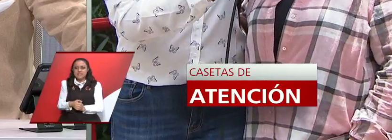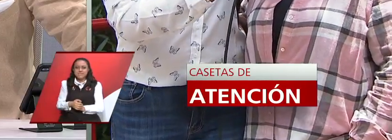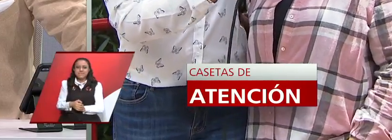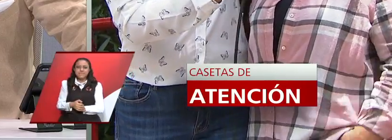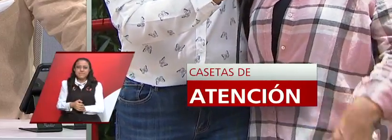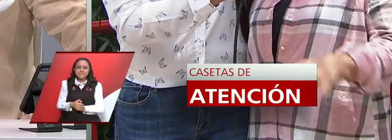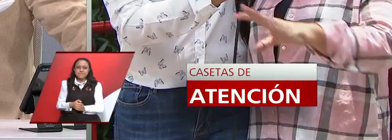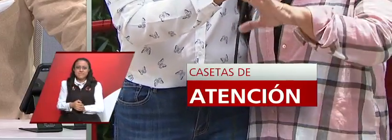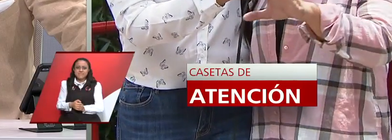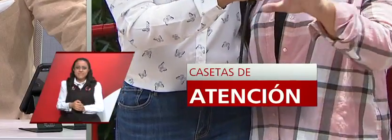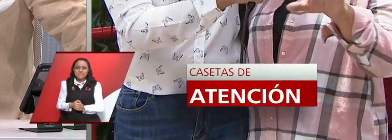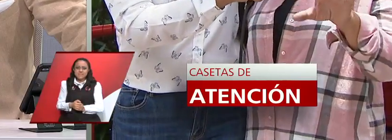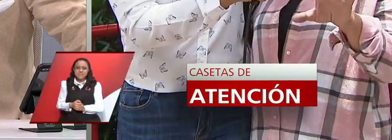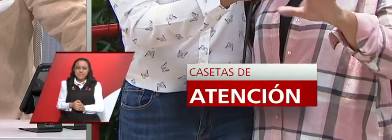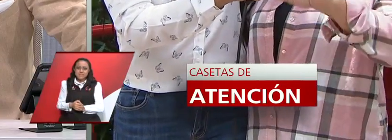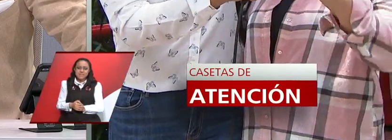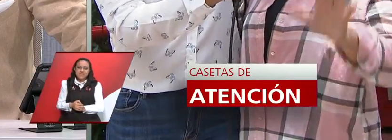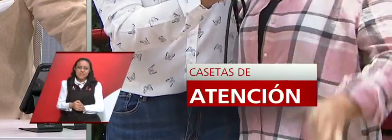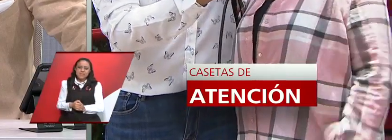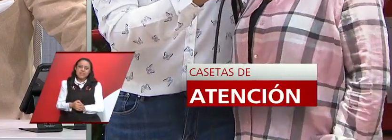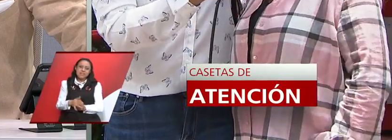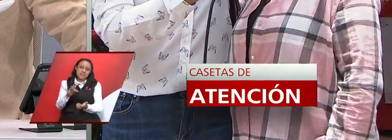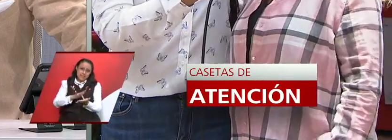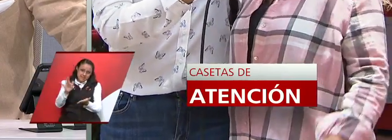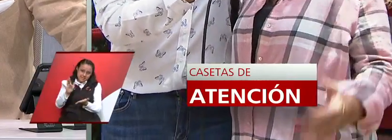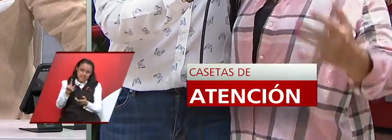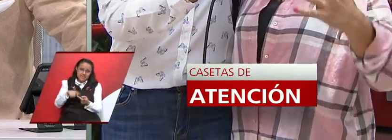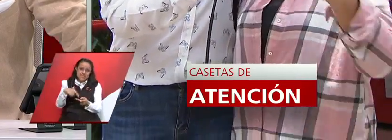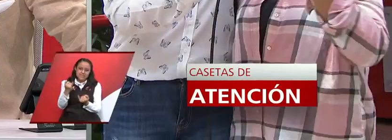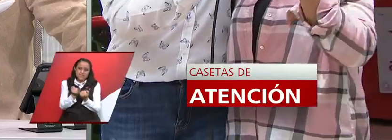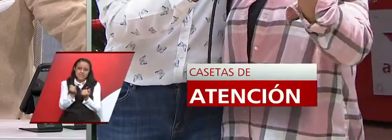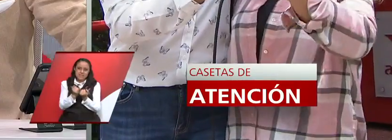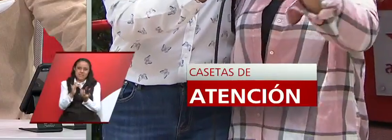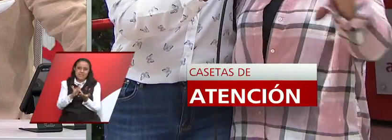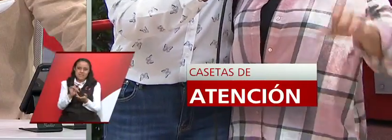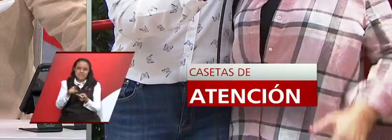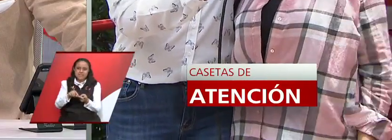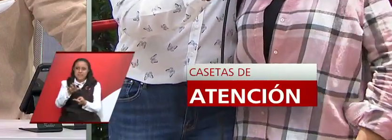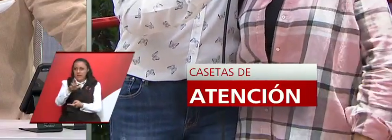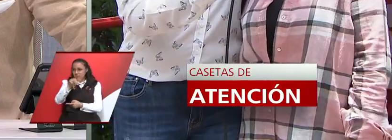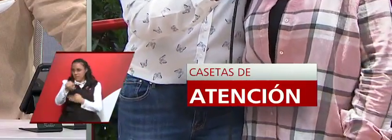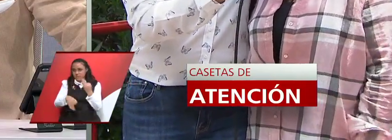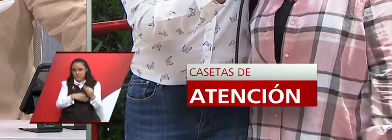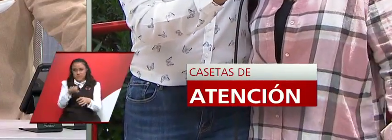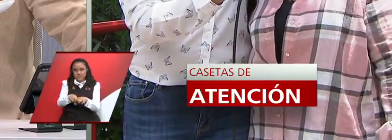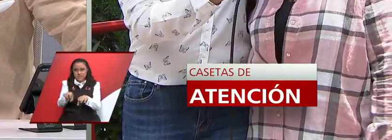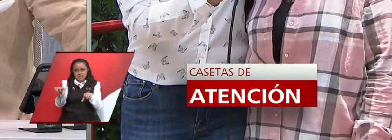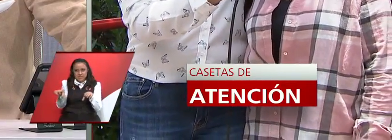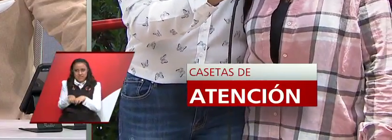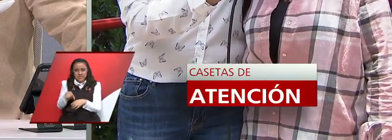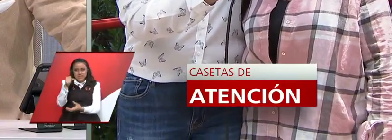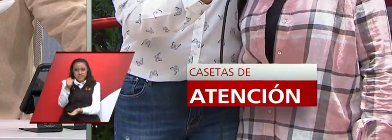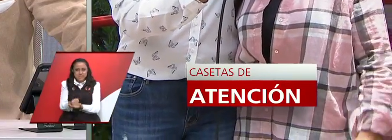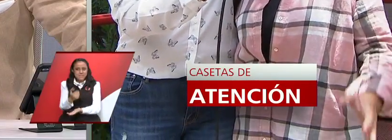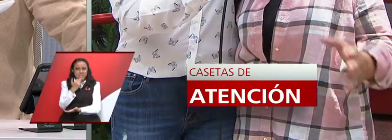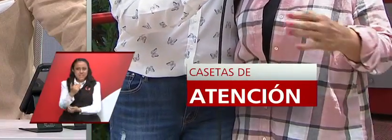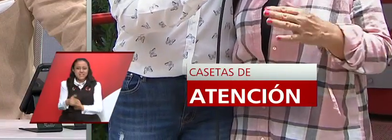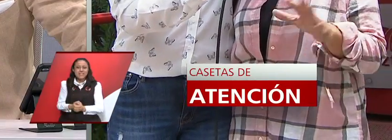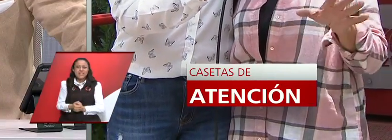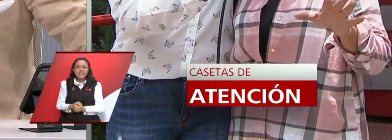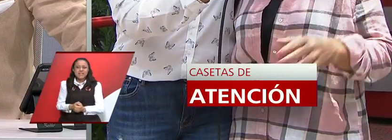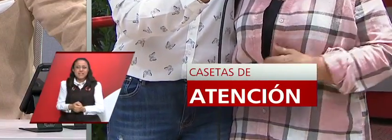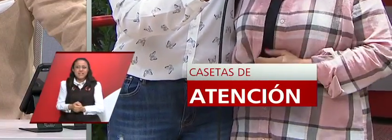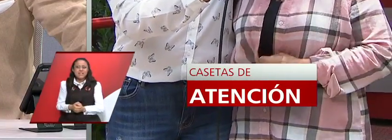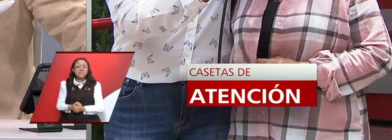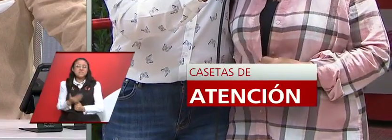sí. Bueno, además, dar gracias también a ti, qué lindo, y a Bruno y a todo el equipo de a quien corresponda, que